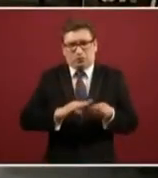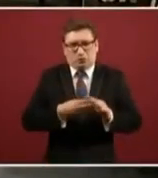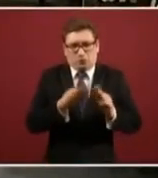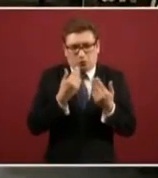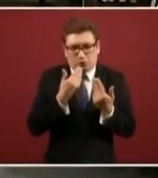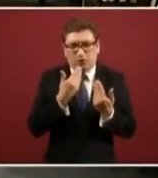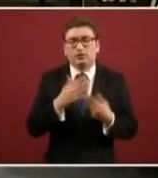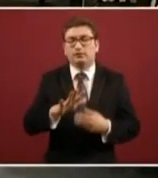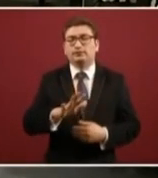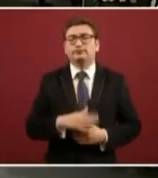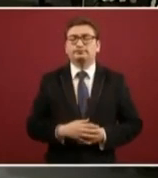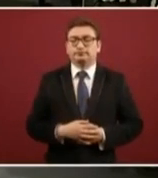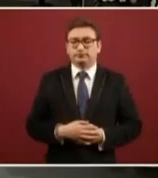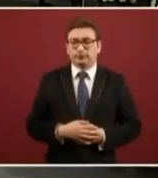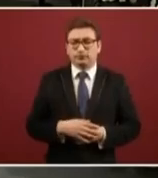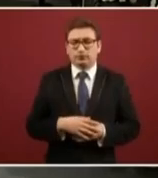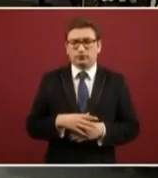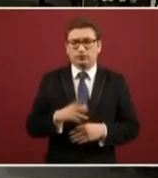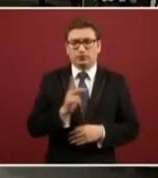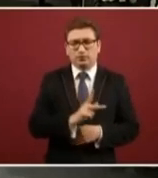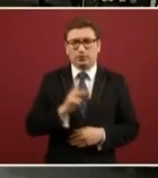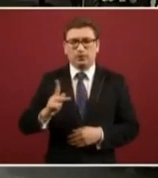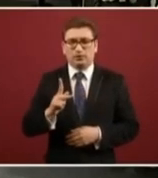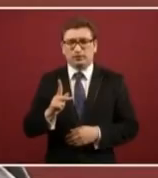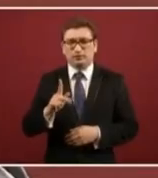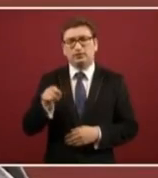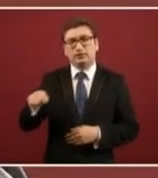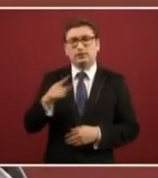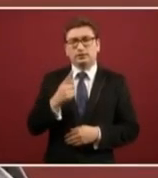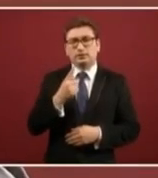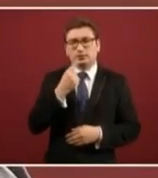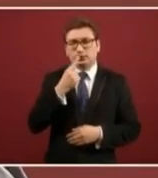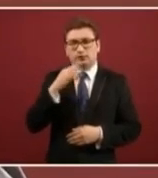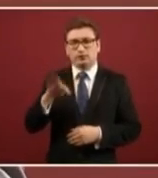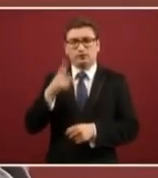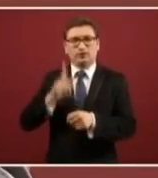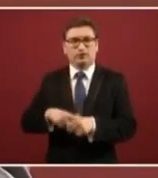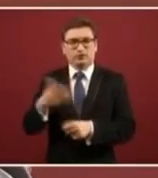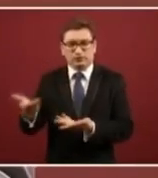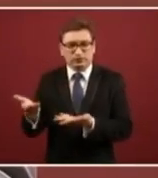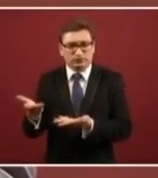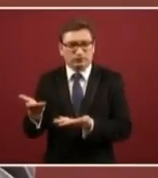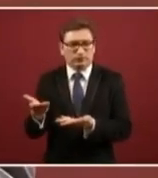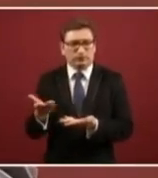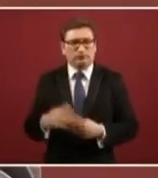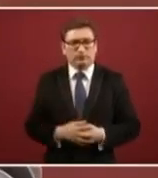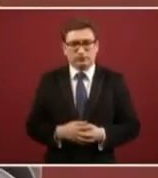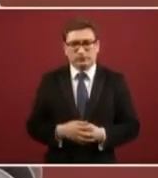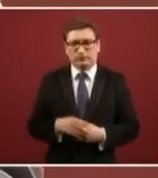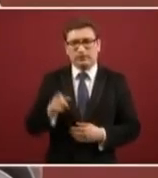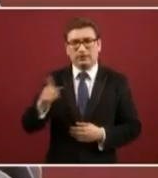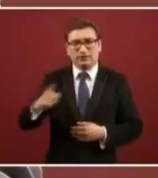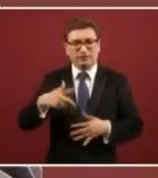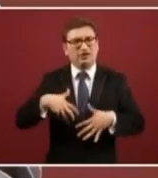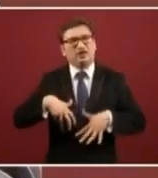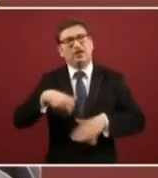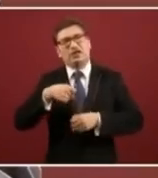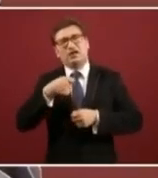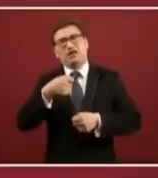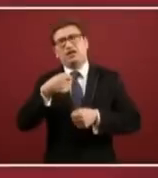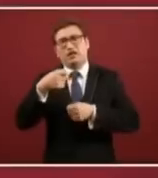la protesta de la Policía Federal. O sea, que se levanta